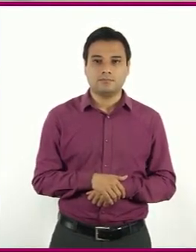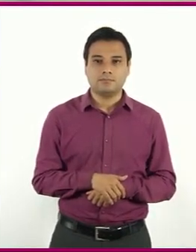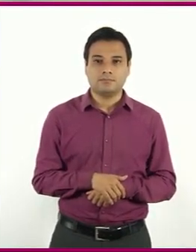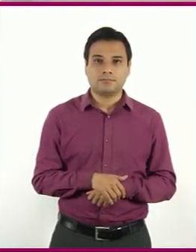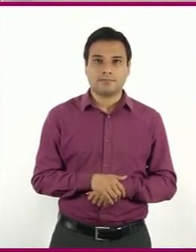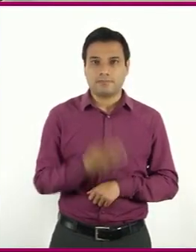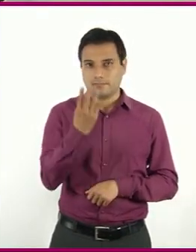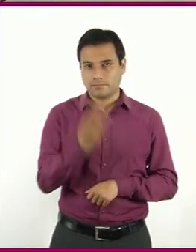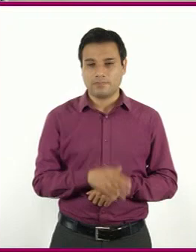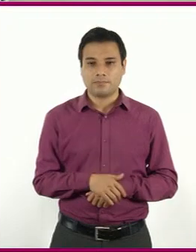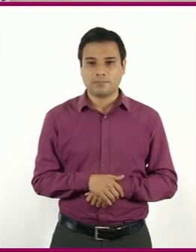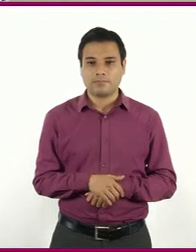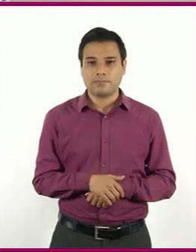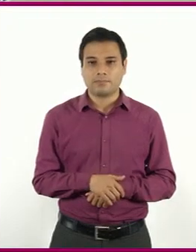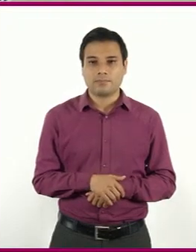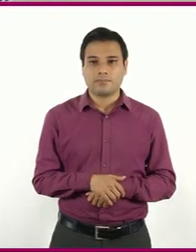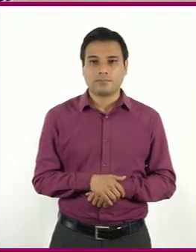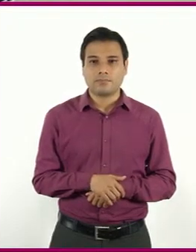Tres.